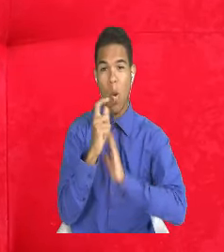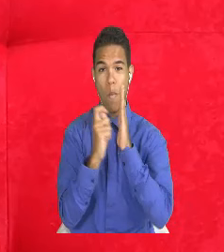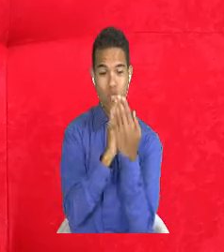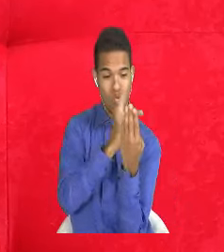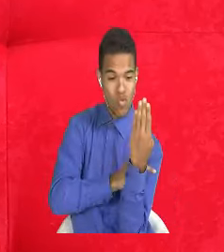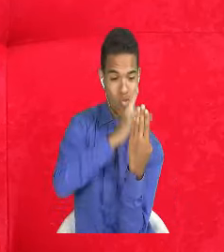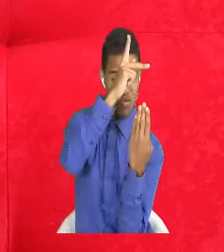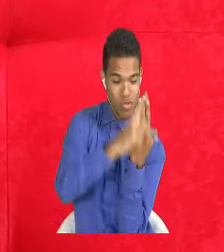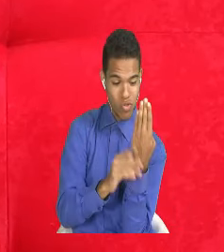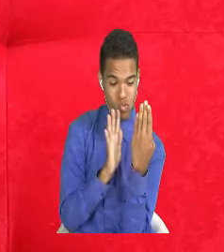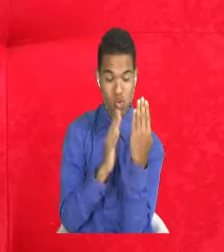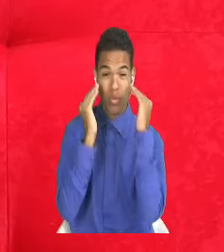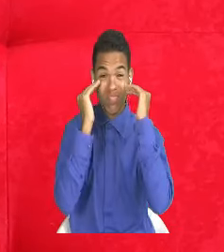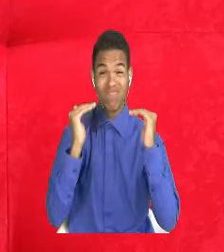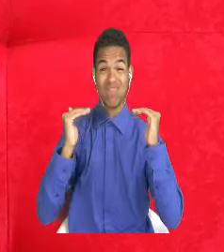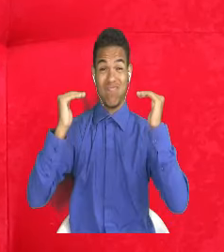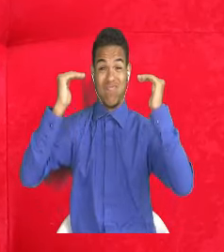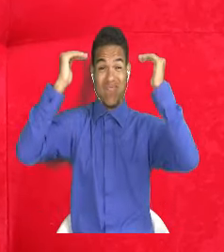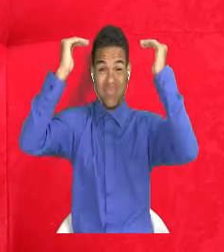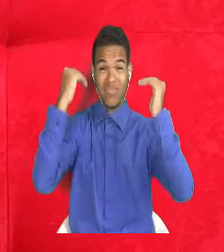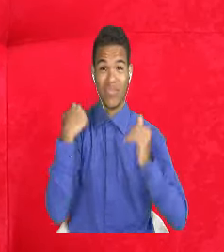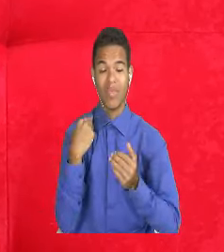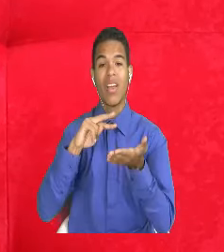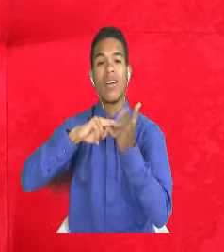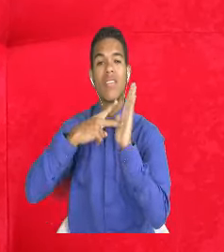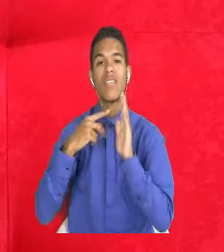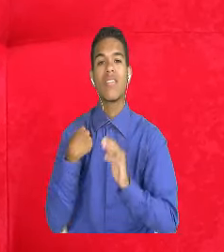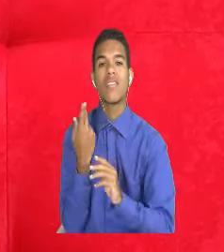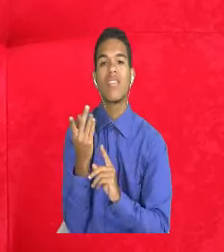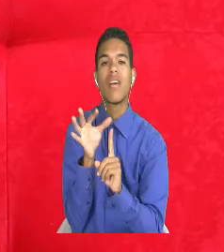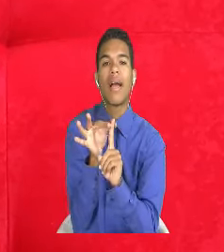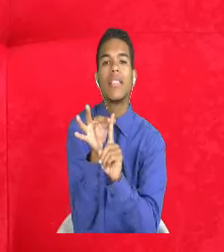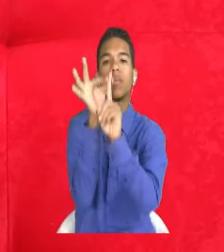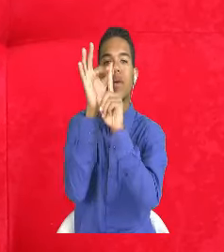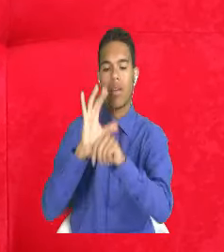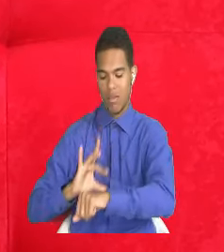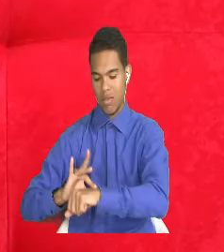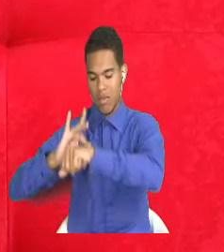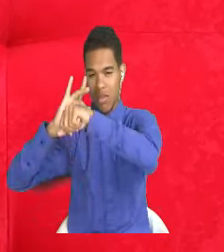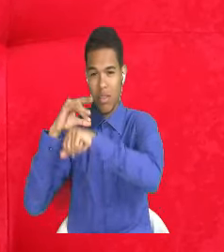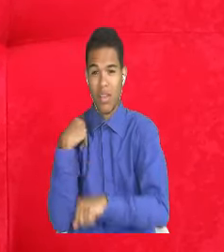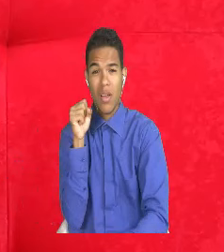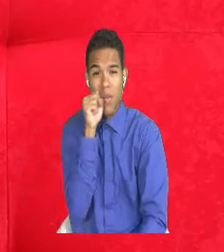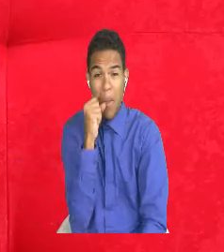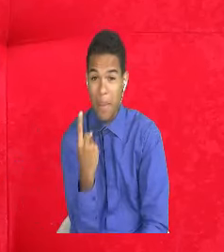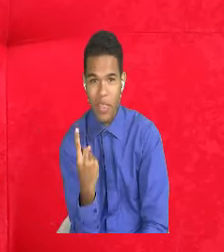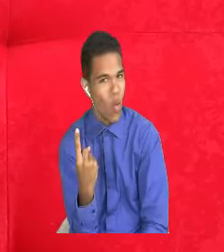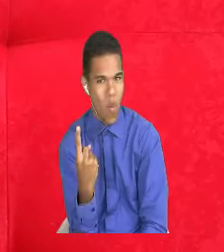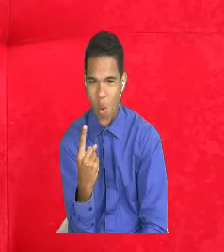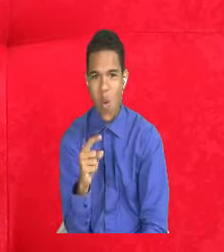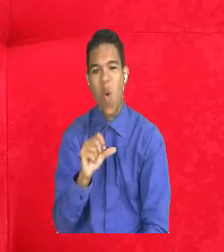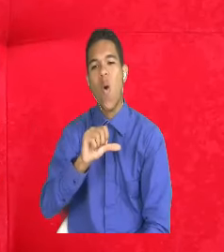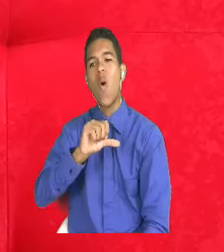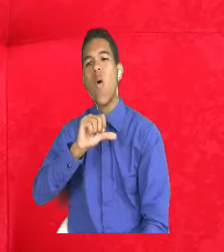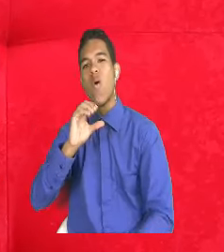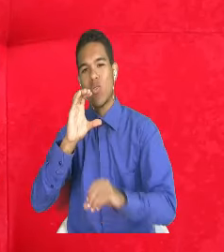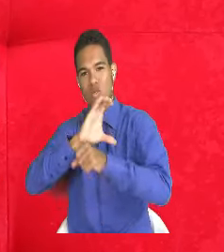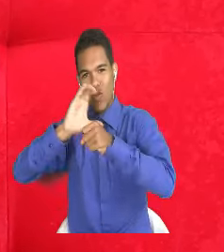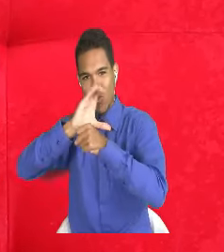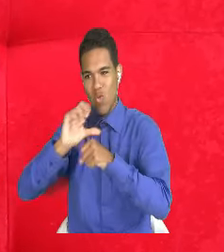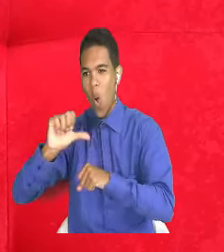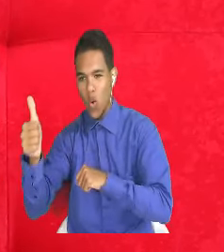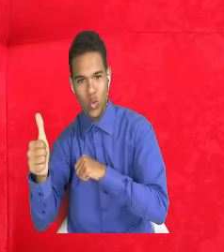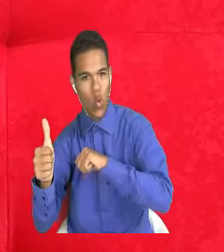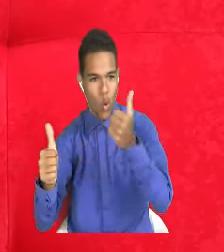darle una oportunidad a los médicos especialistas, no solo de aquí, sino los que vienen de otras ciudades, que tengan un sitio en donde puedan ejercer